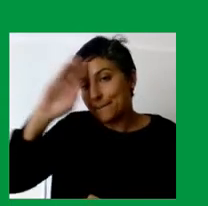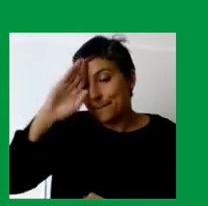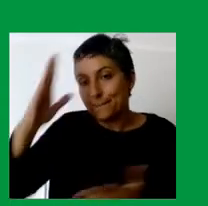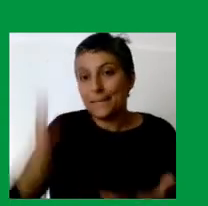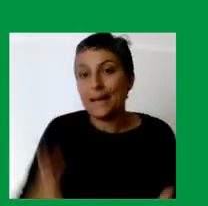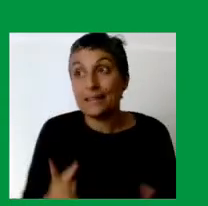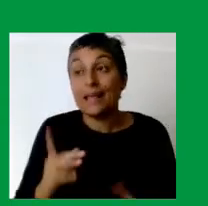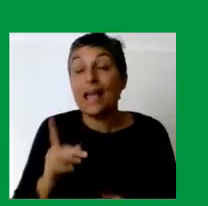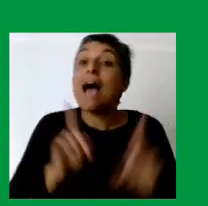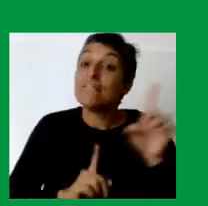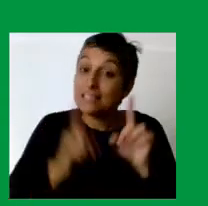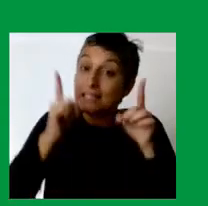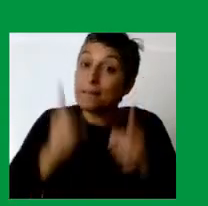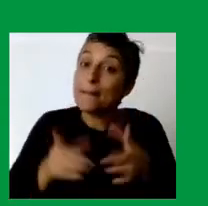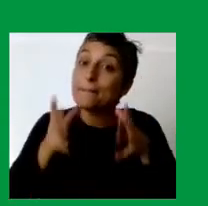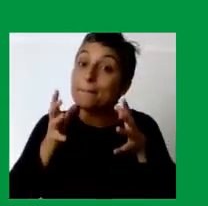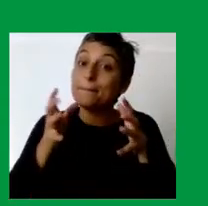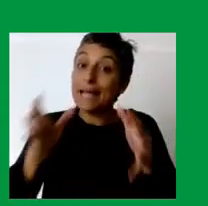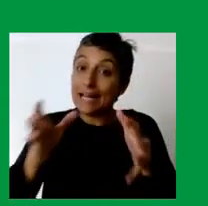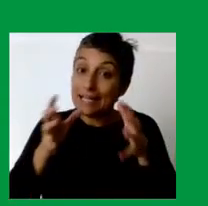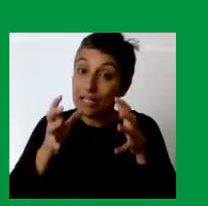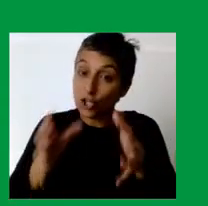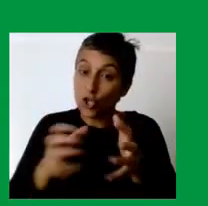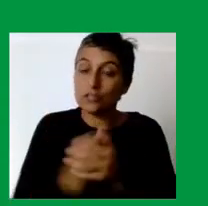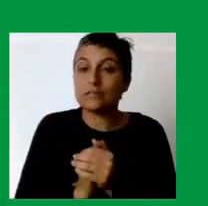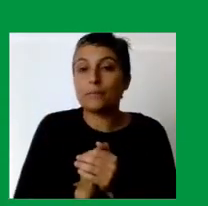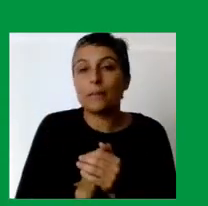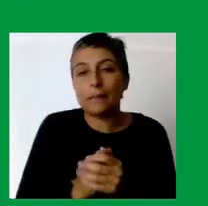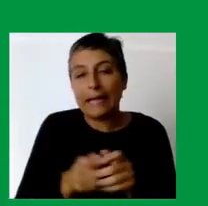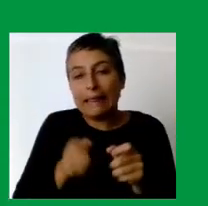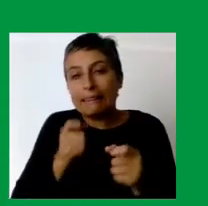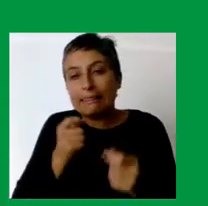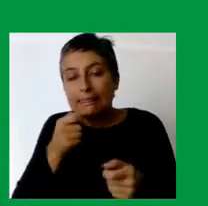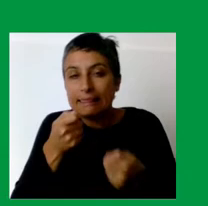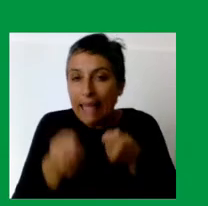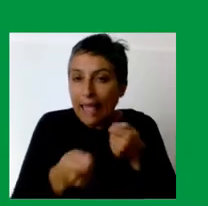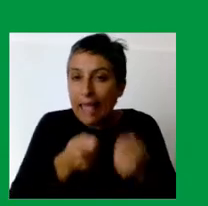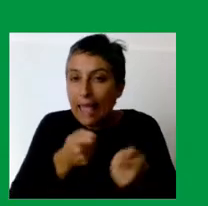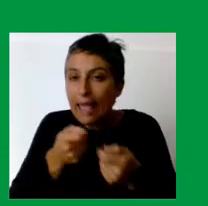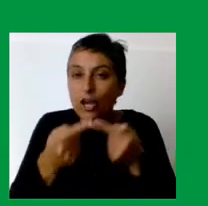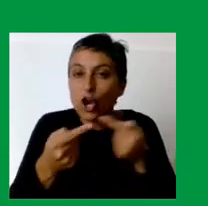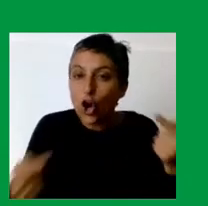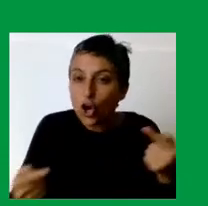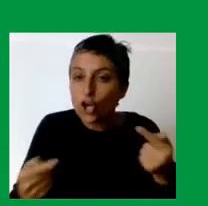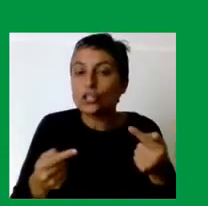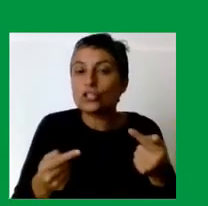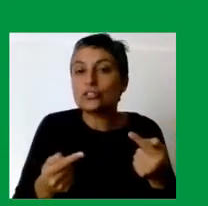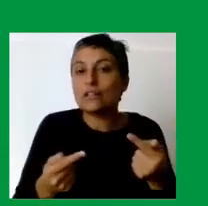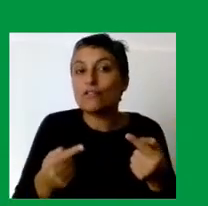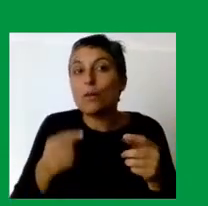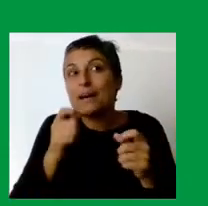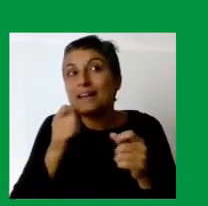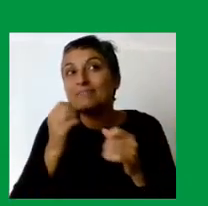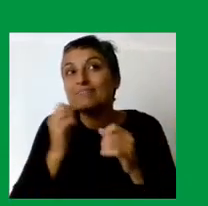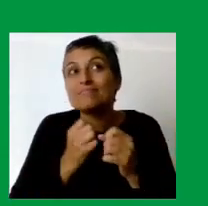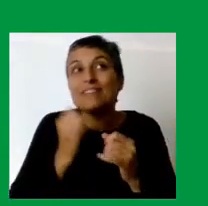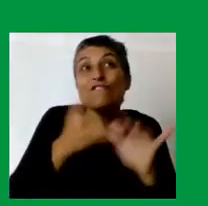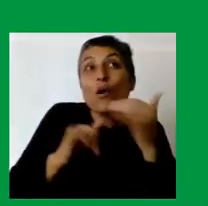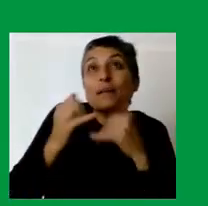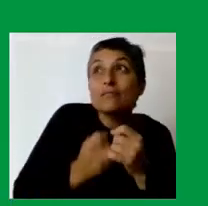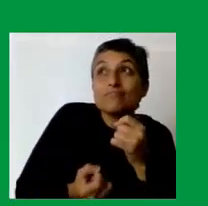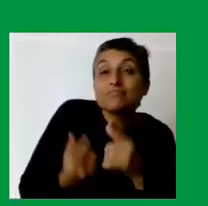un riesgo como esto, ¿no? Dejamos estas miguitas, los chicos dejan estas miguitas, y estos datos sabemos que